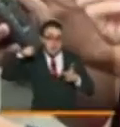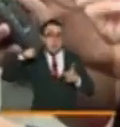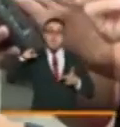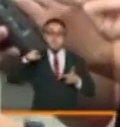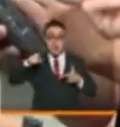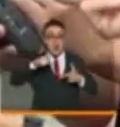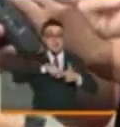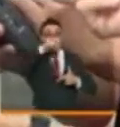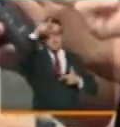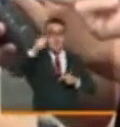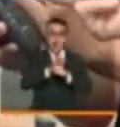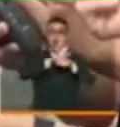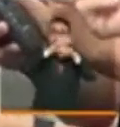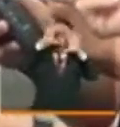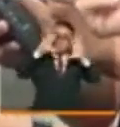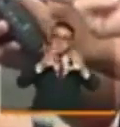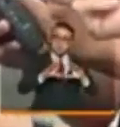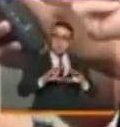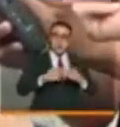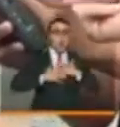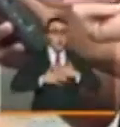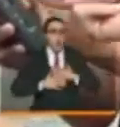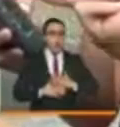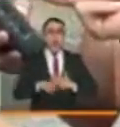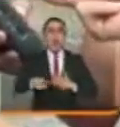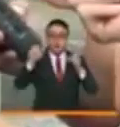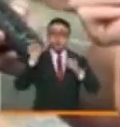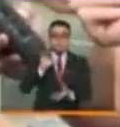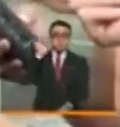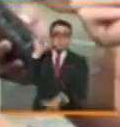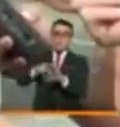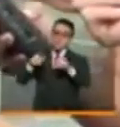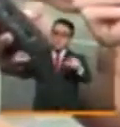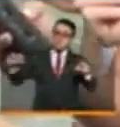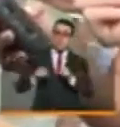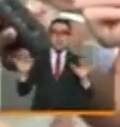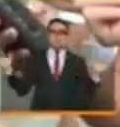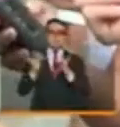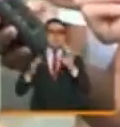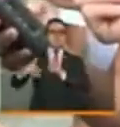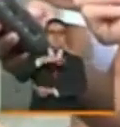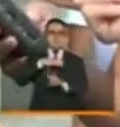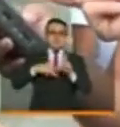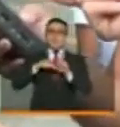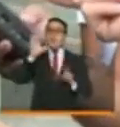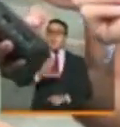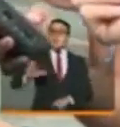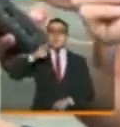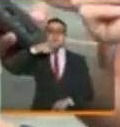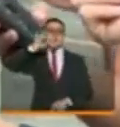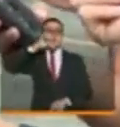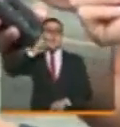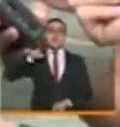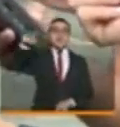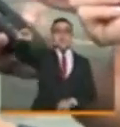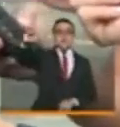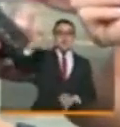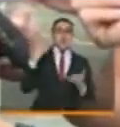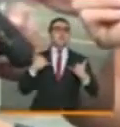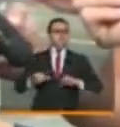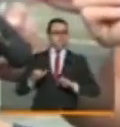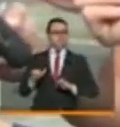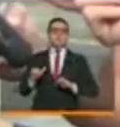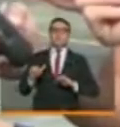lo permiten, tener las sedes adecuadas. Y para el departamento de Caldas, ya se realizó la entrega como parte